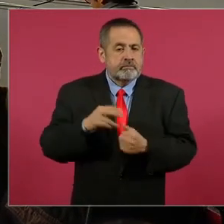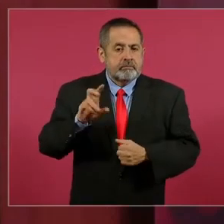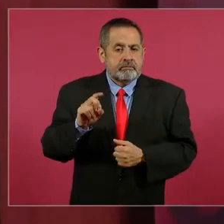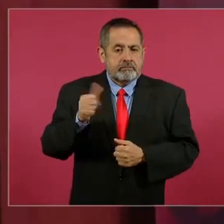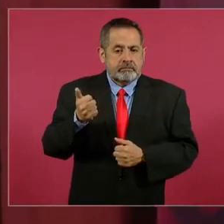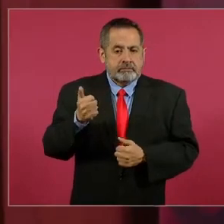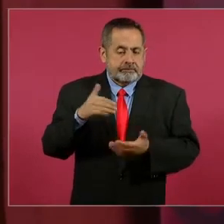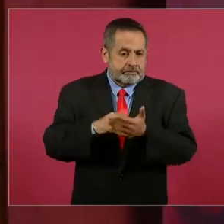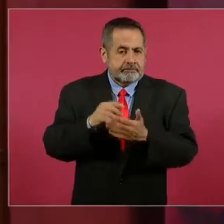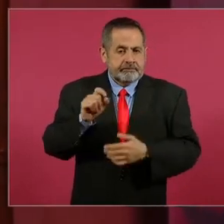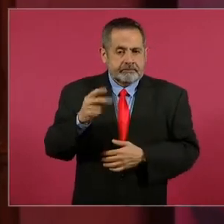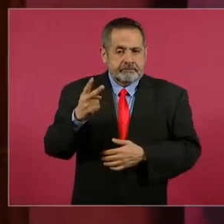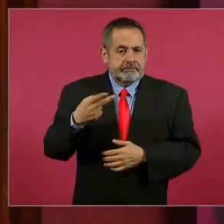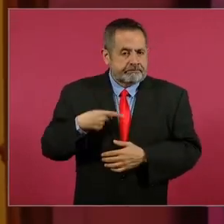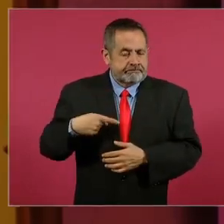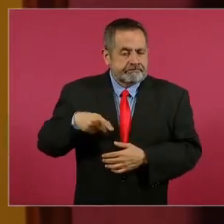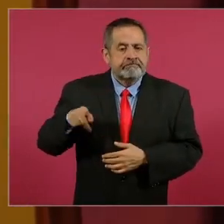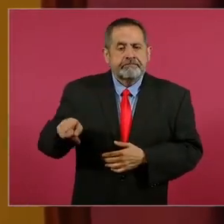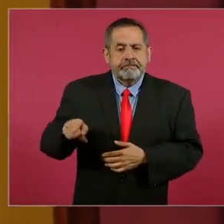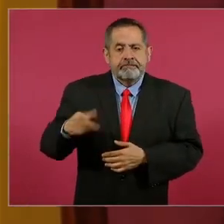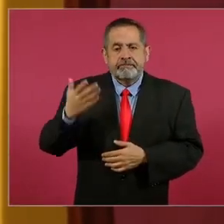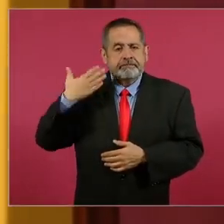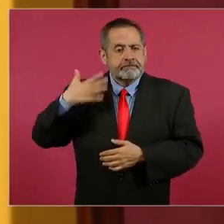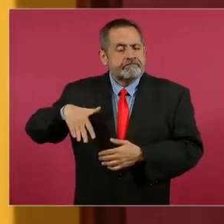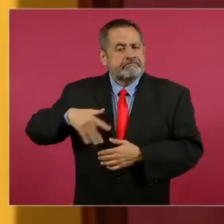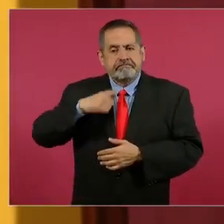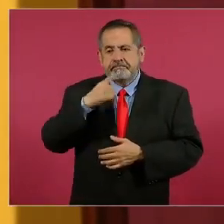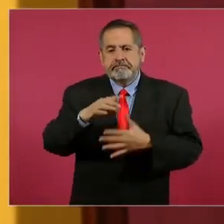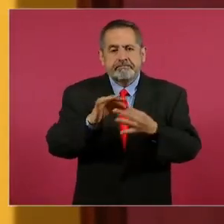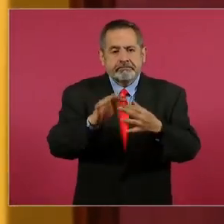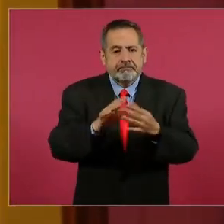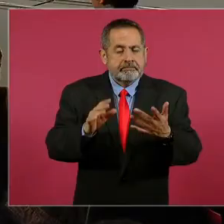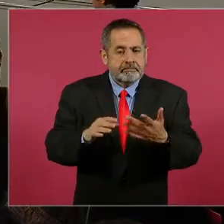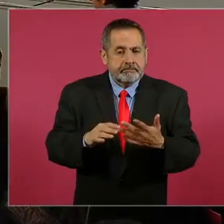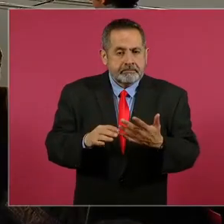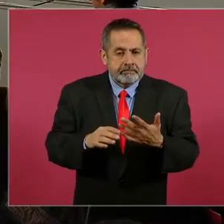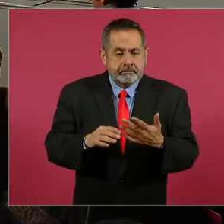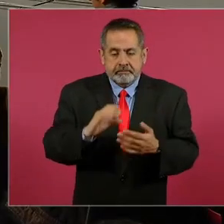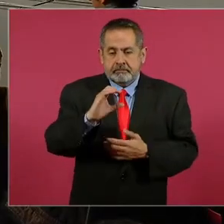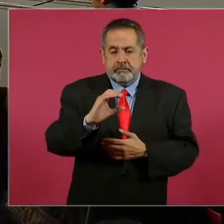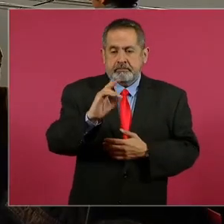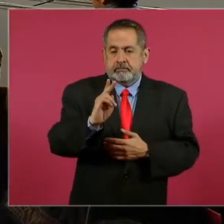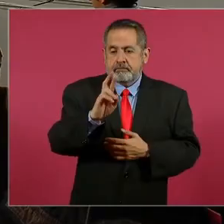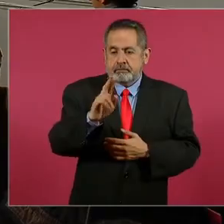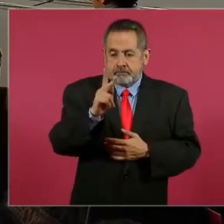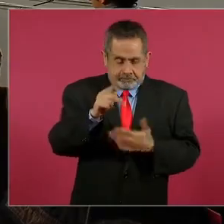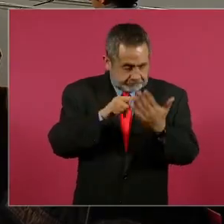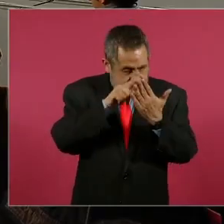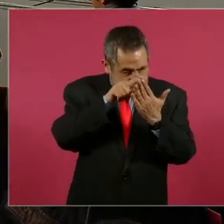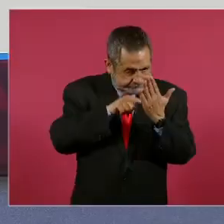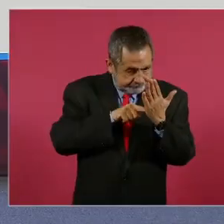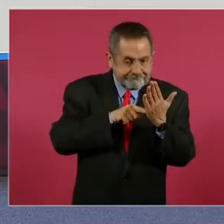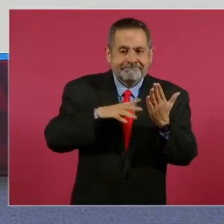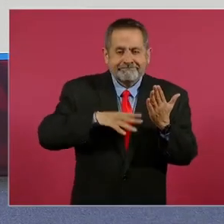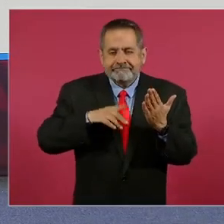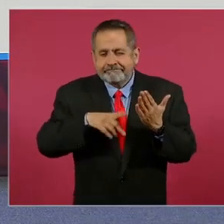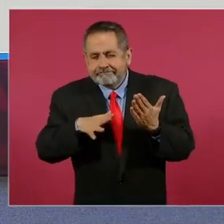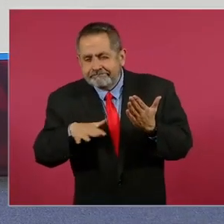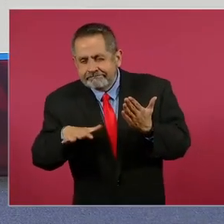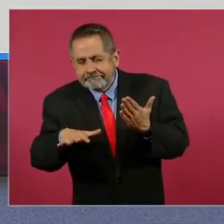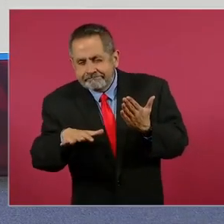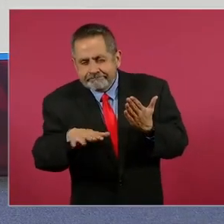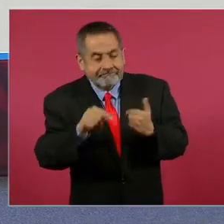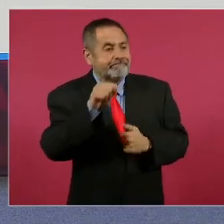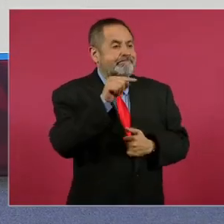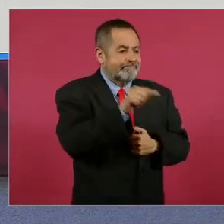36,022, que como comentábamos, contamos con su CURP y los hemos podido identificar,